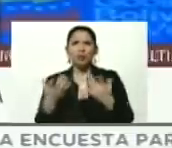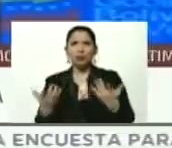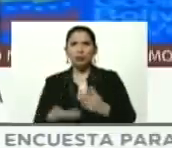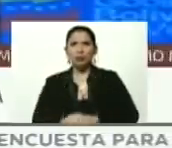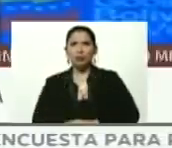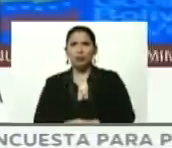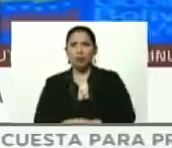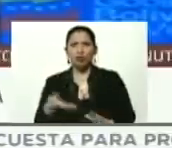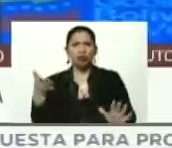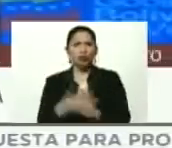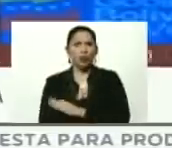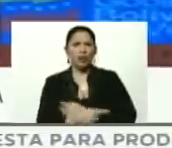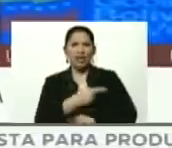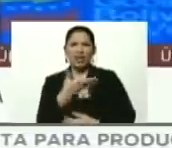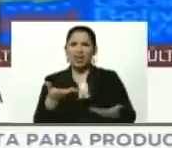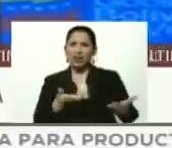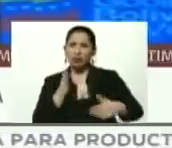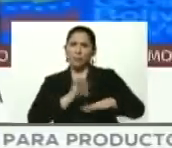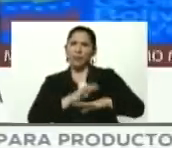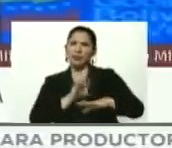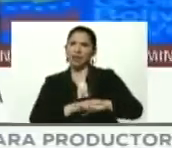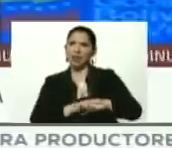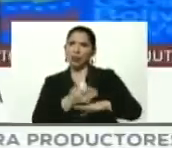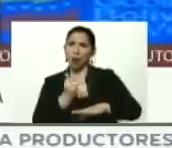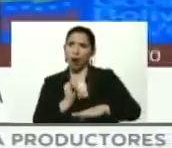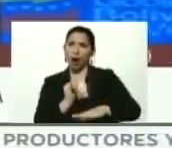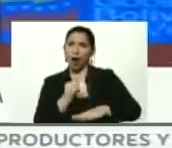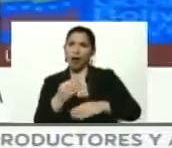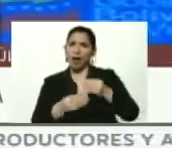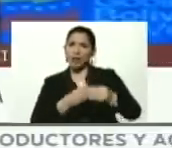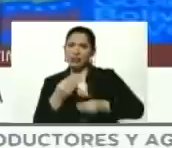de estos delitos que está cometiendo un